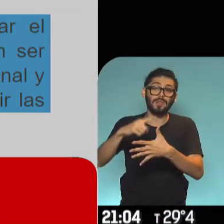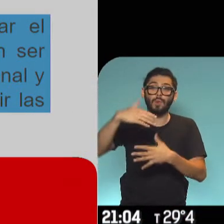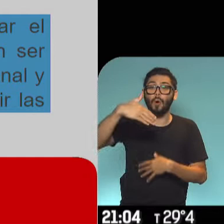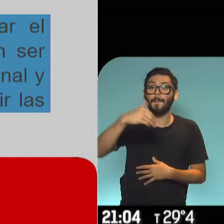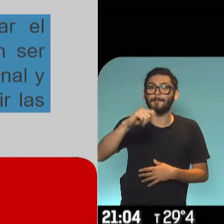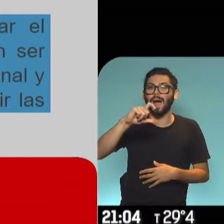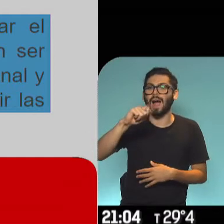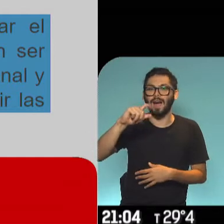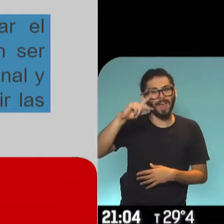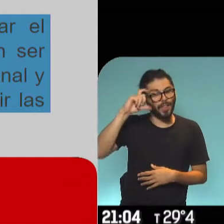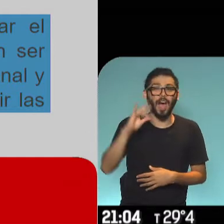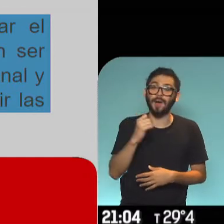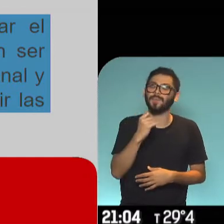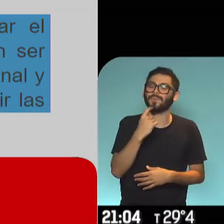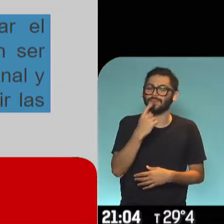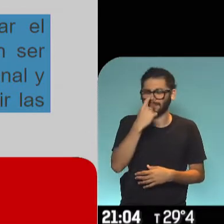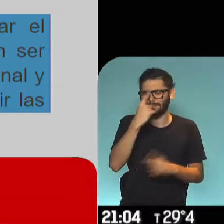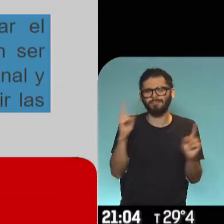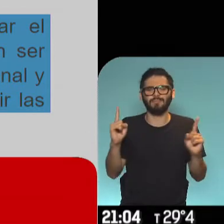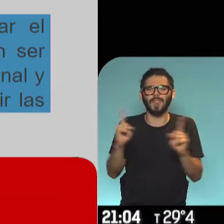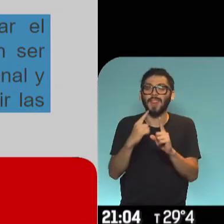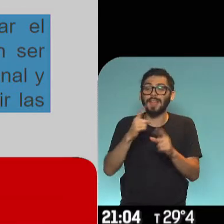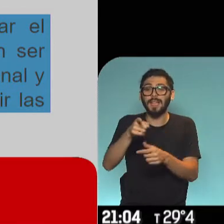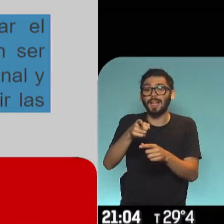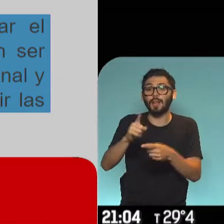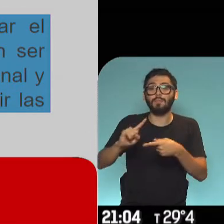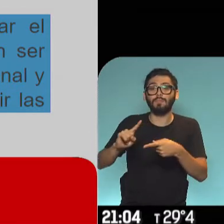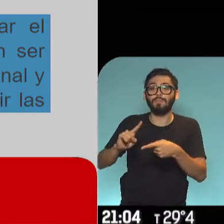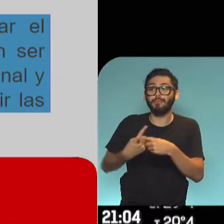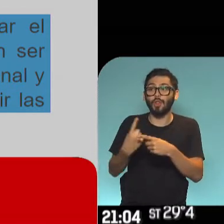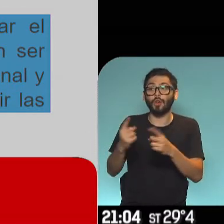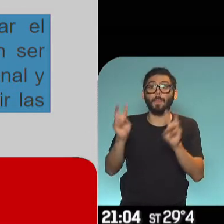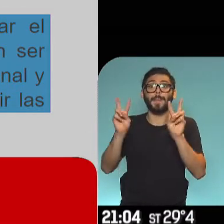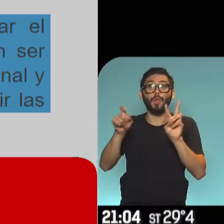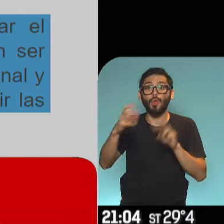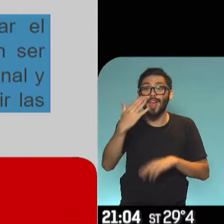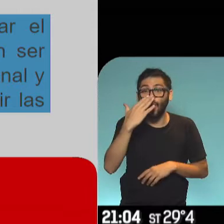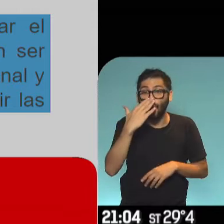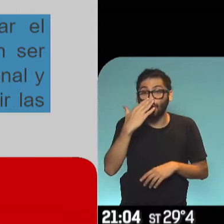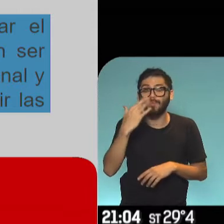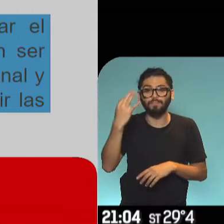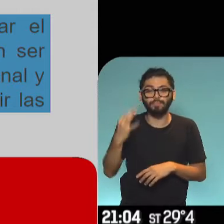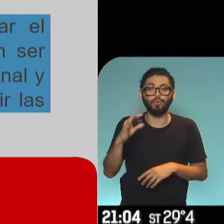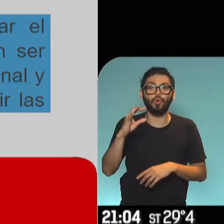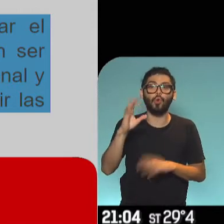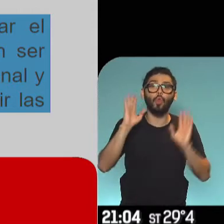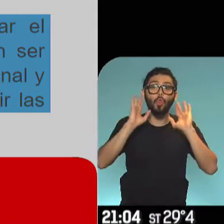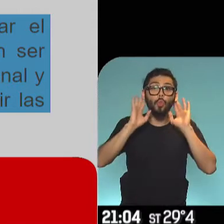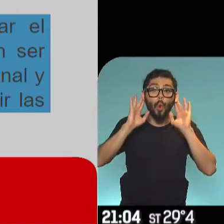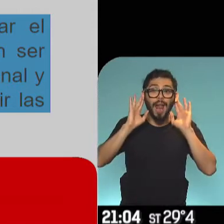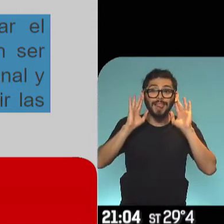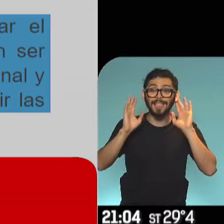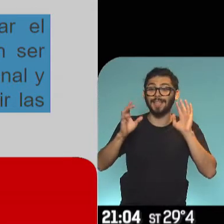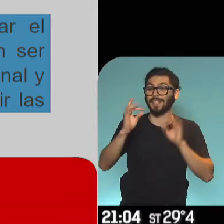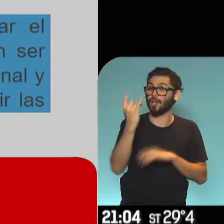jueces de la Corte, muy breve, Cristina dice, es un histórico dirigente político del peronismo cordobés, propuesto por el doctor Duhalde durante su breve